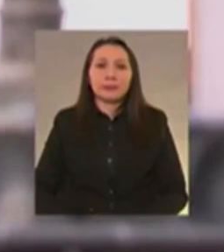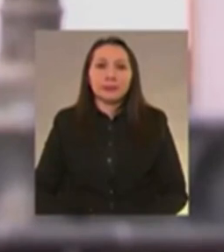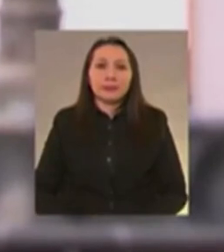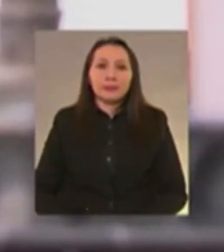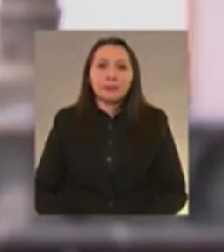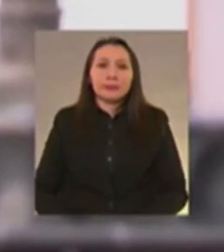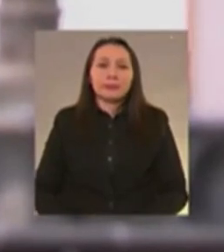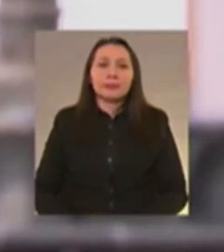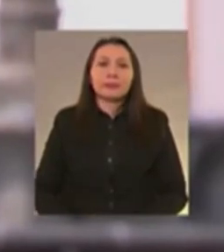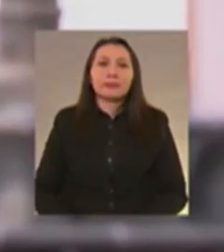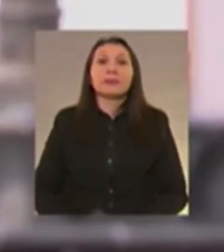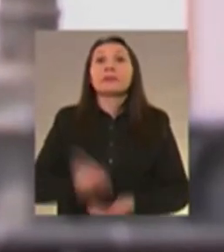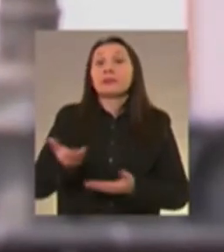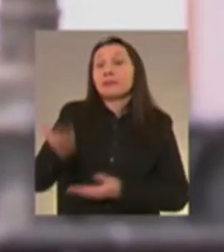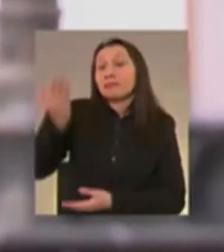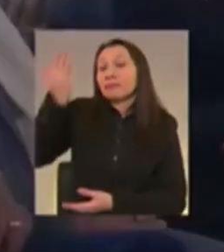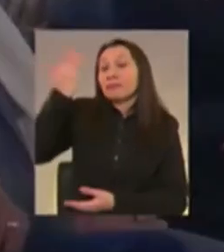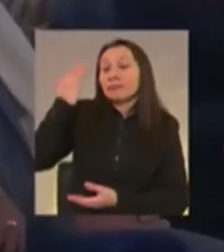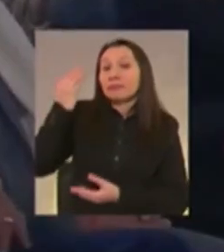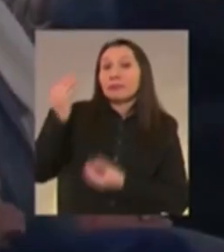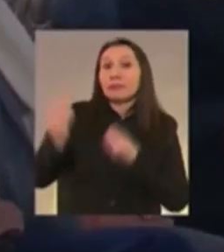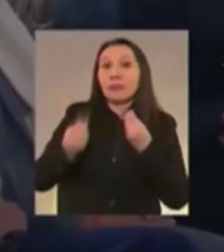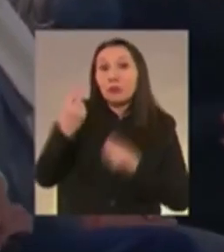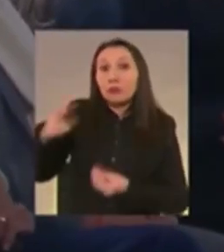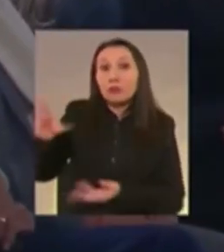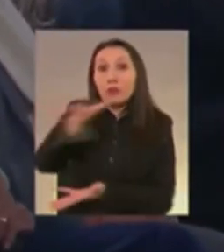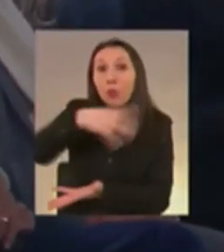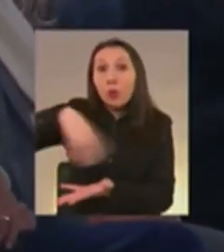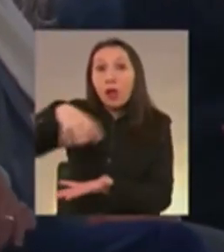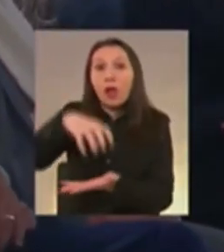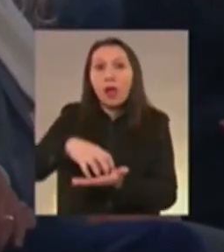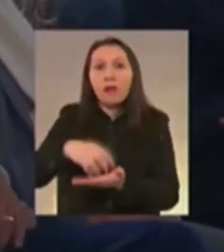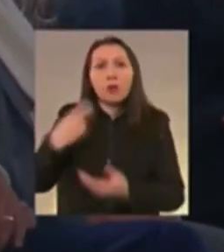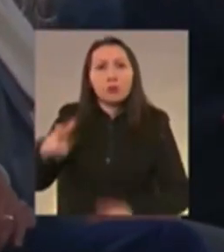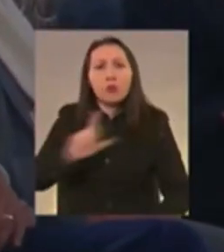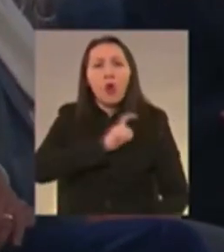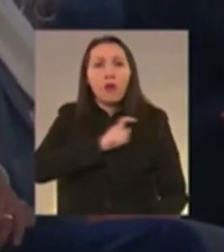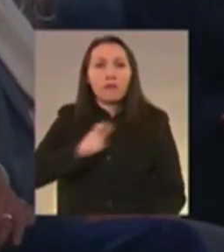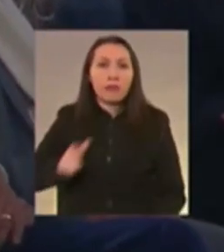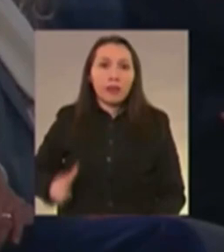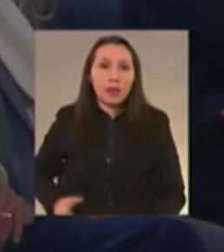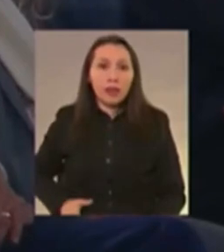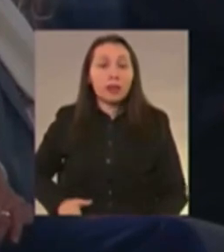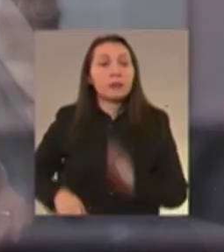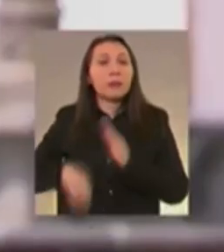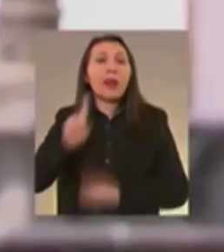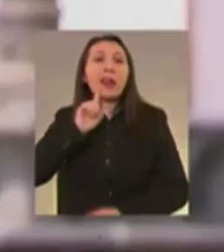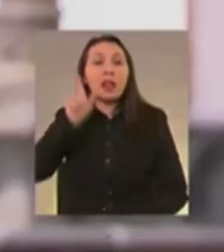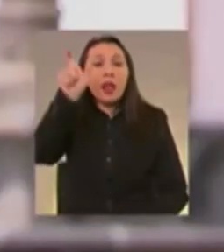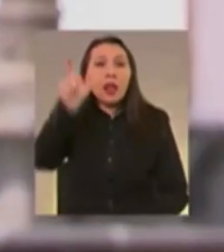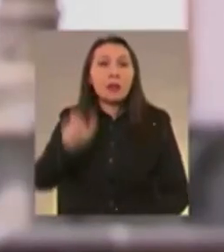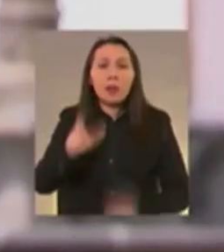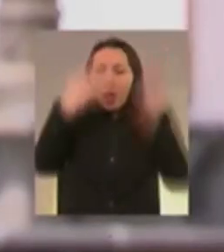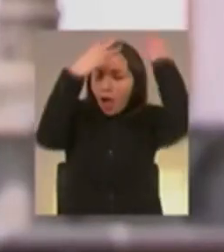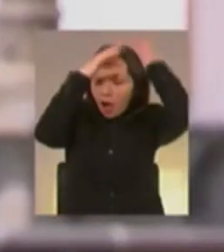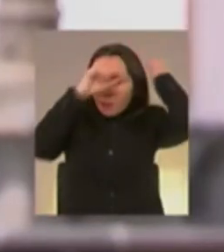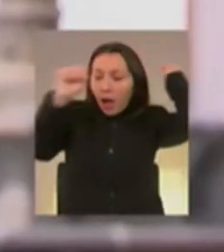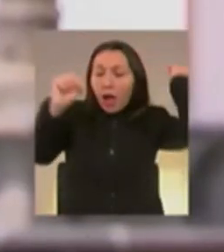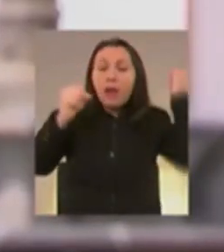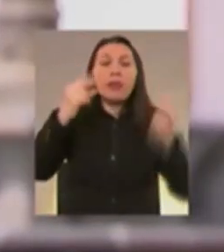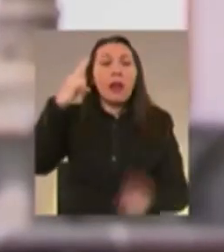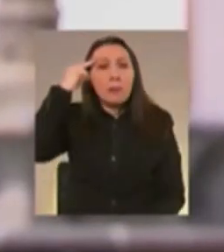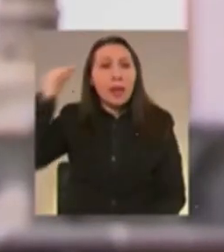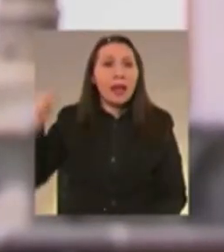Ya que entonces, su pueblo, su gobierno, y sobre todo en la persona del embajador de México,